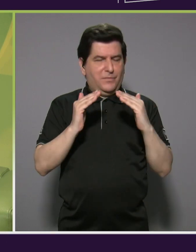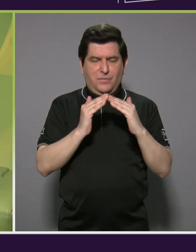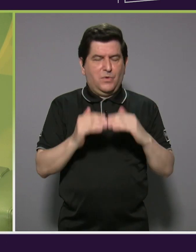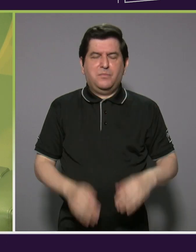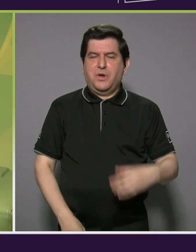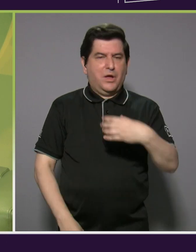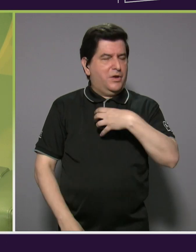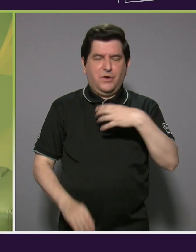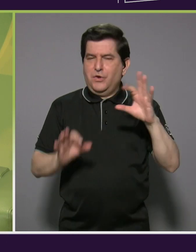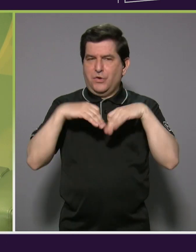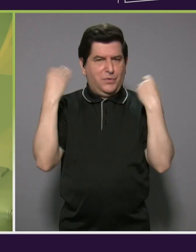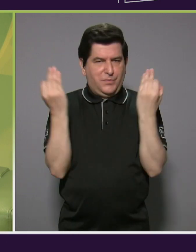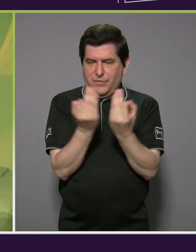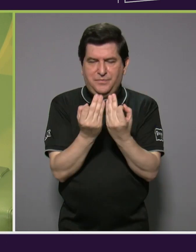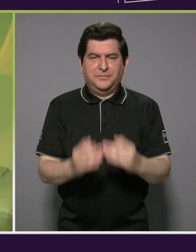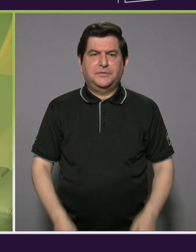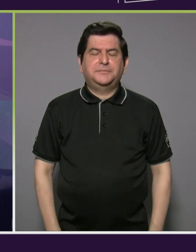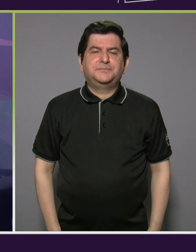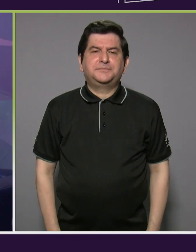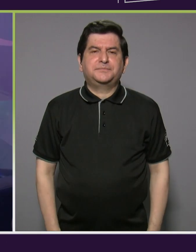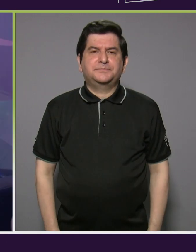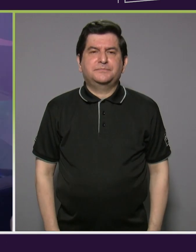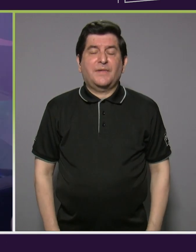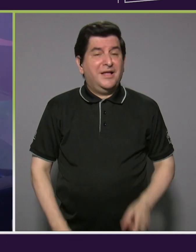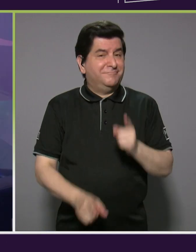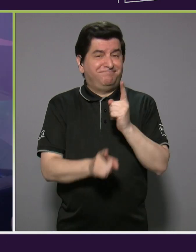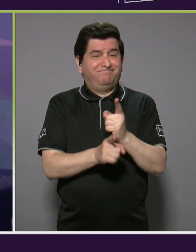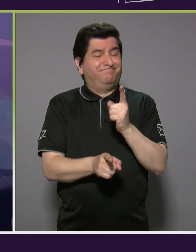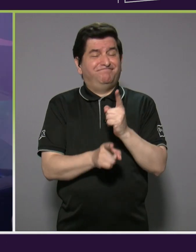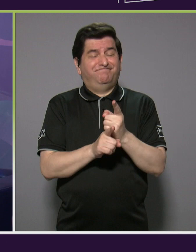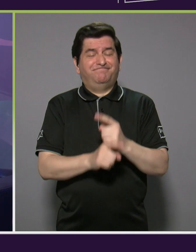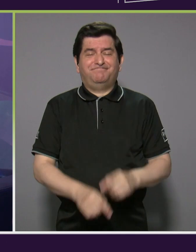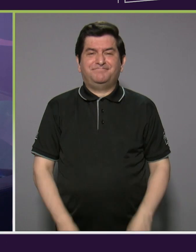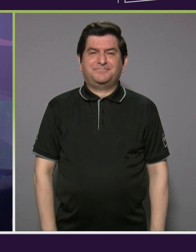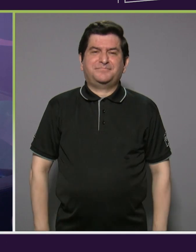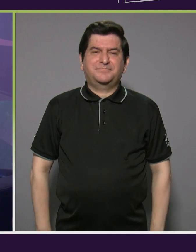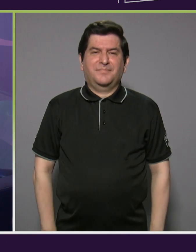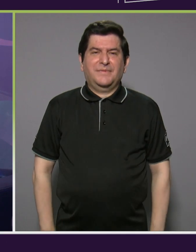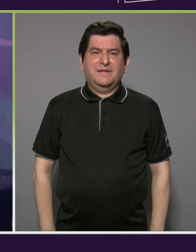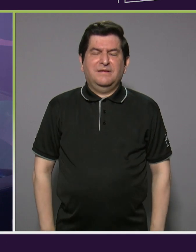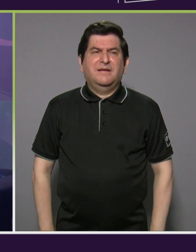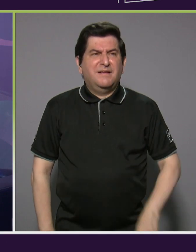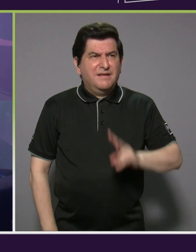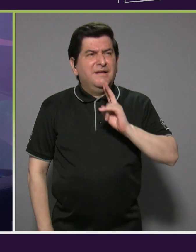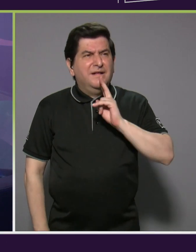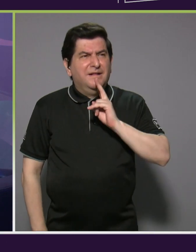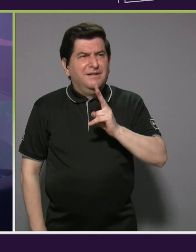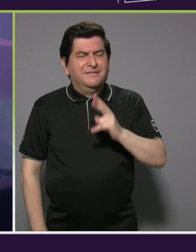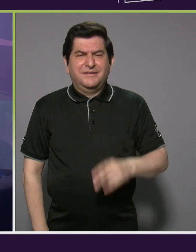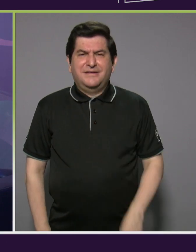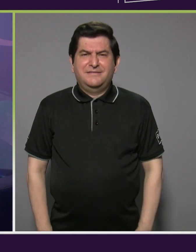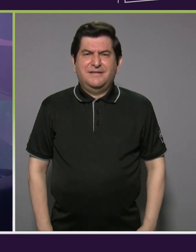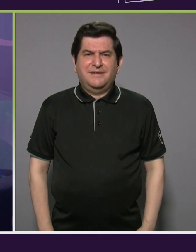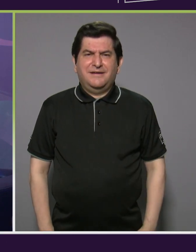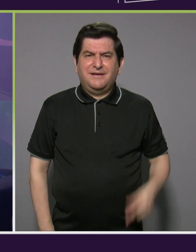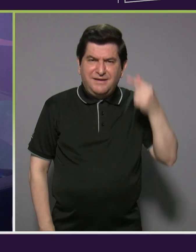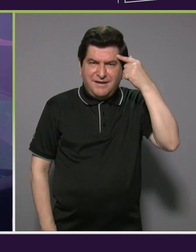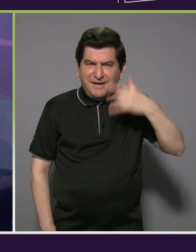propia familia. Sí, claro, no es la adecuada porque si bien es cierto, o sea, es que el Estado